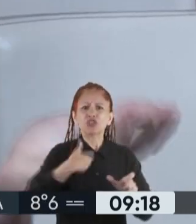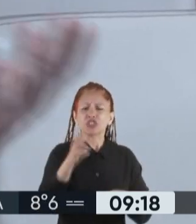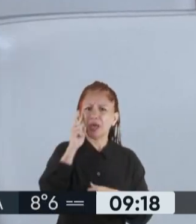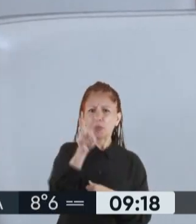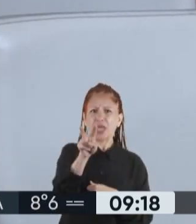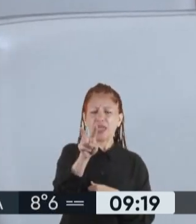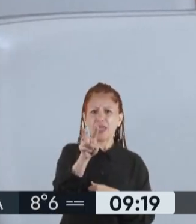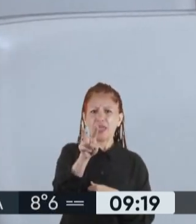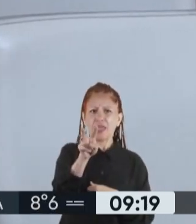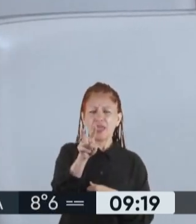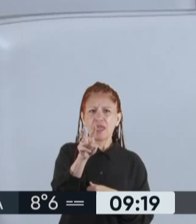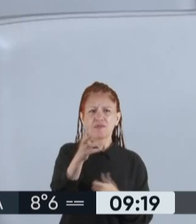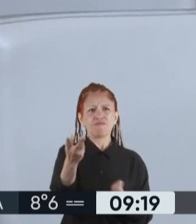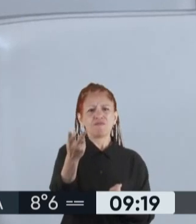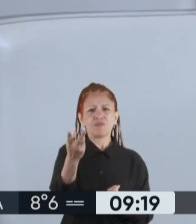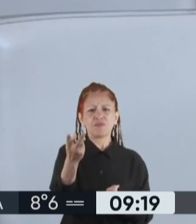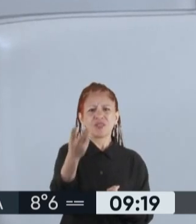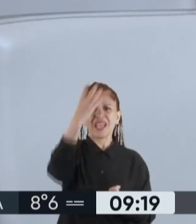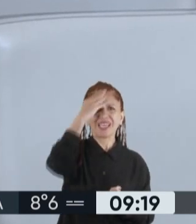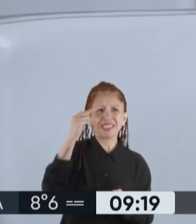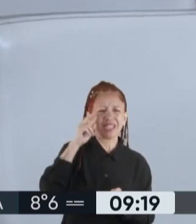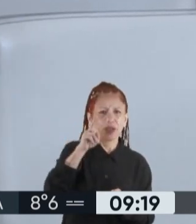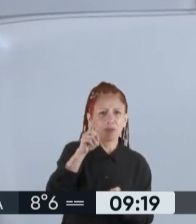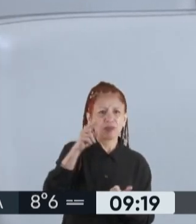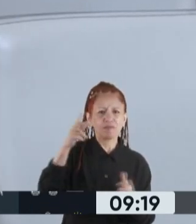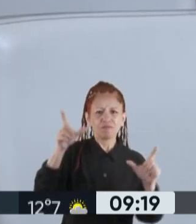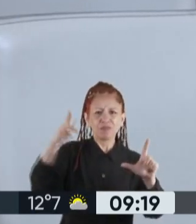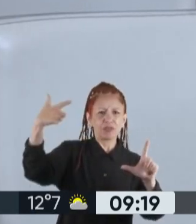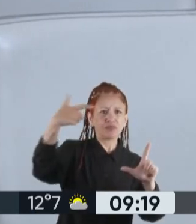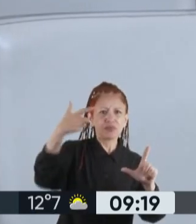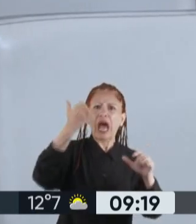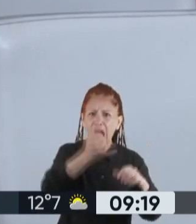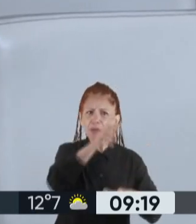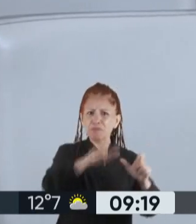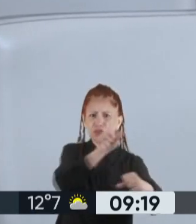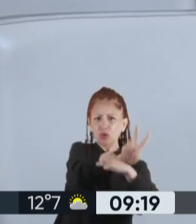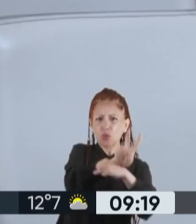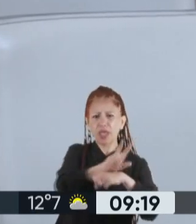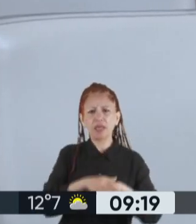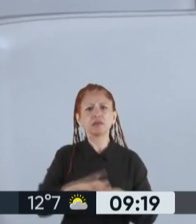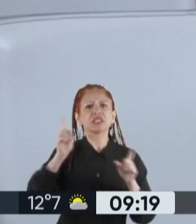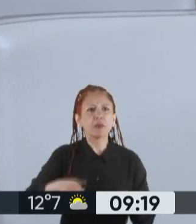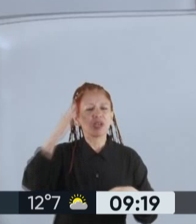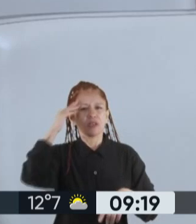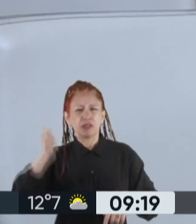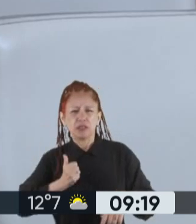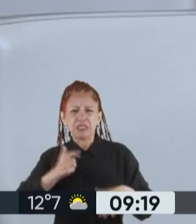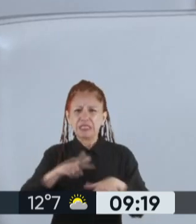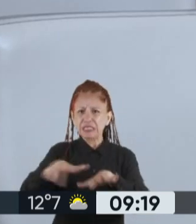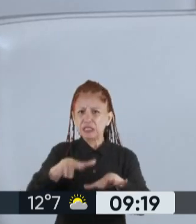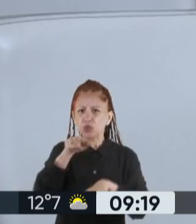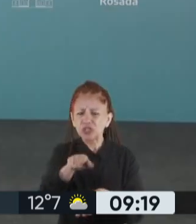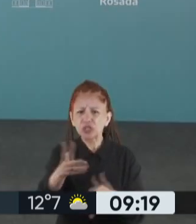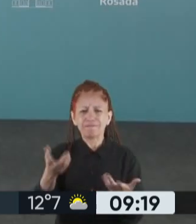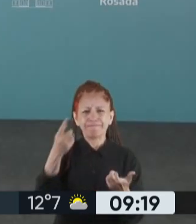Si una figura como Cristina Fernández termina expuesta a eso, teniendo custodia, lo que pasa con las fuerzas federales. ¿El gobierno trabaja